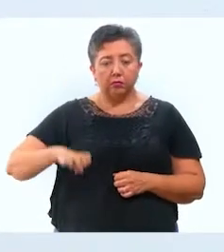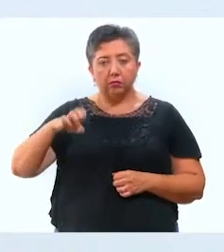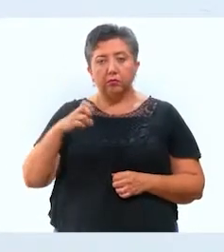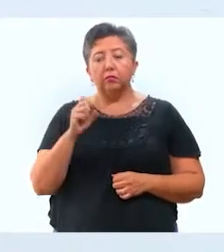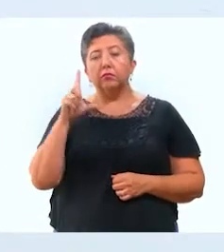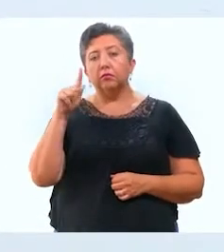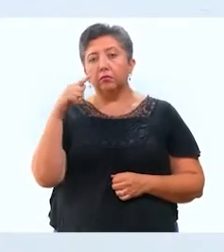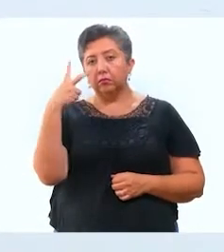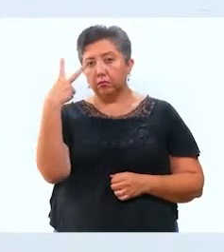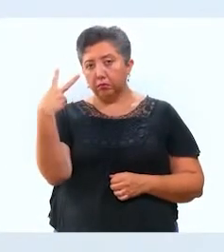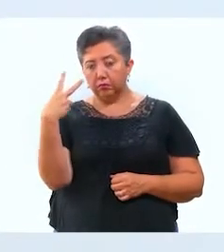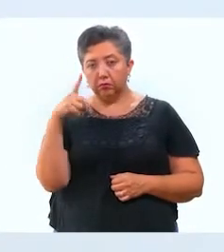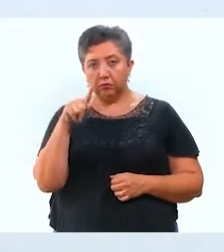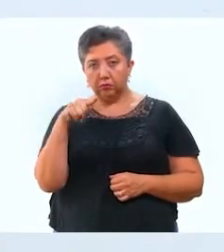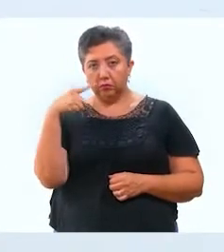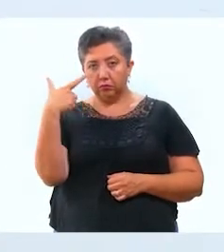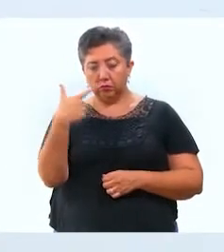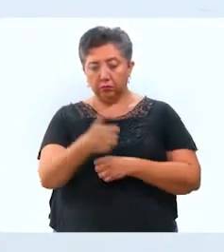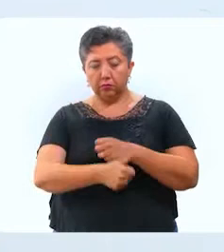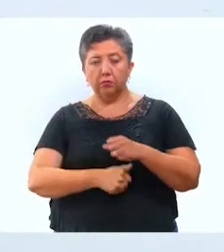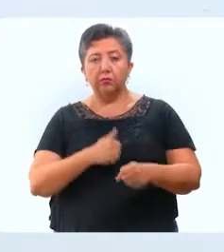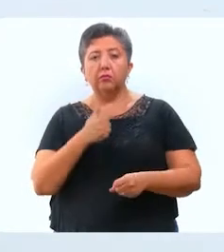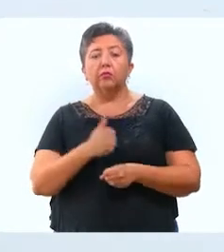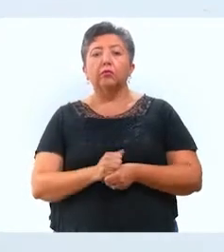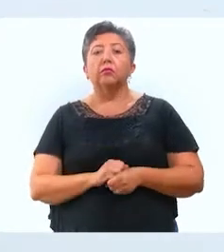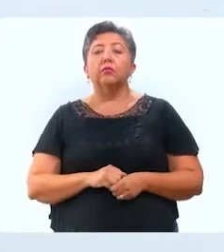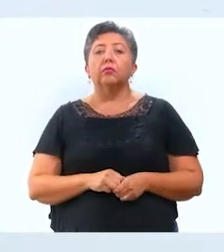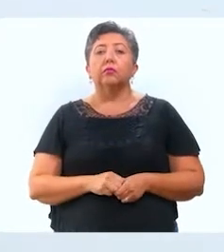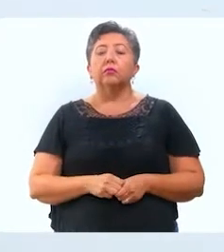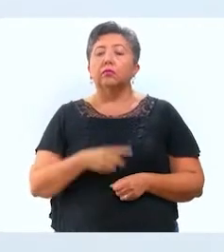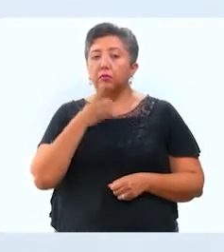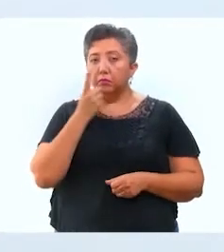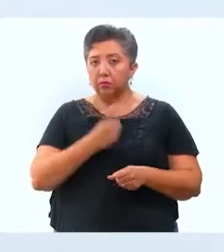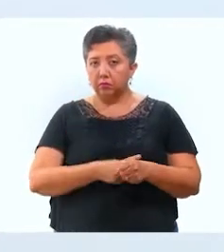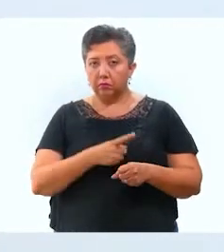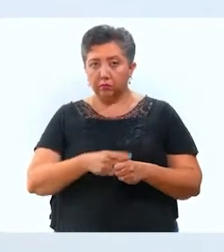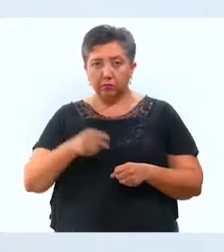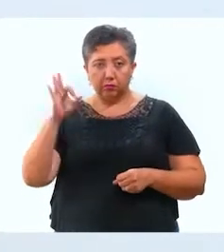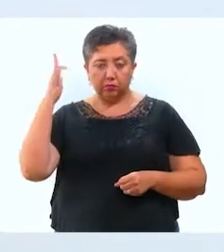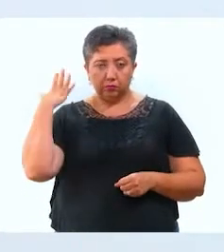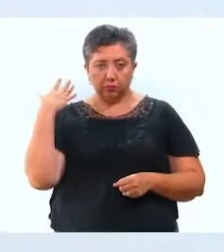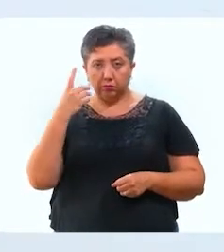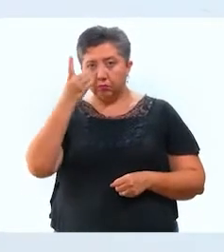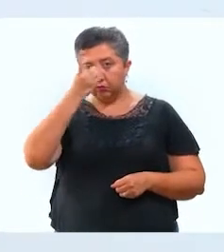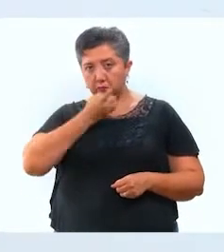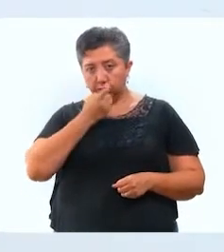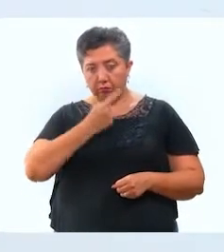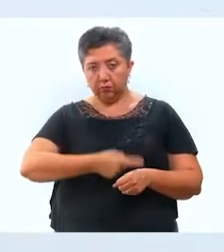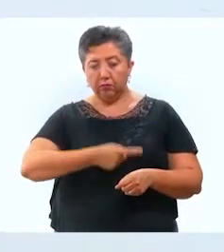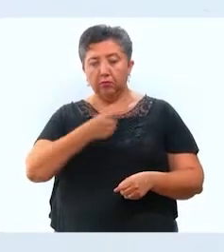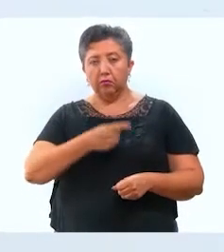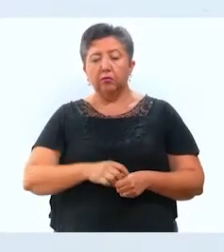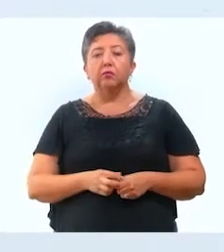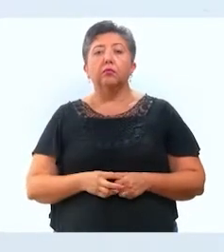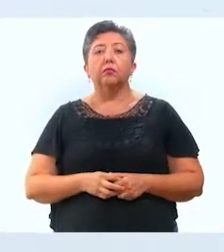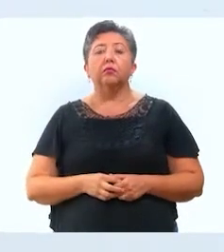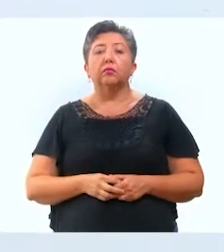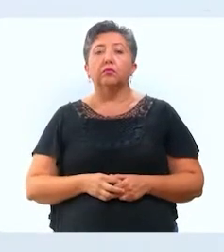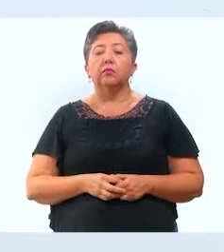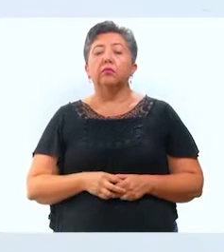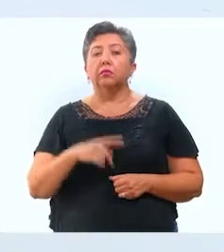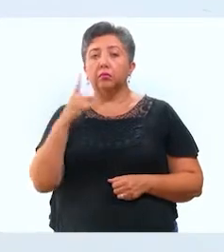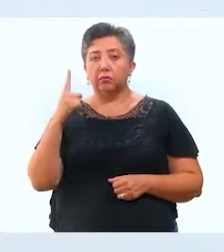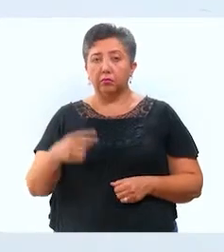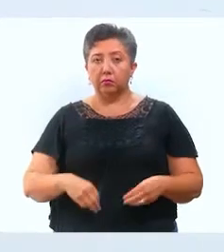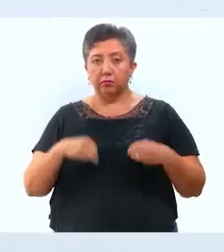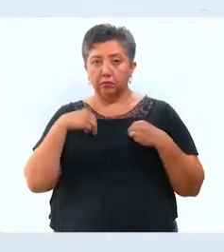de 72 y 77 años de edad. Sus principales enfermedades fueron diabetes e hipertensión arterial.